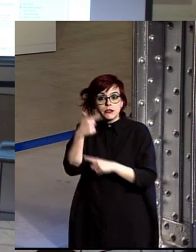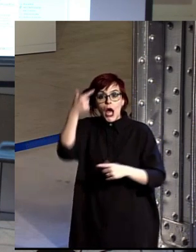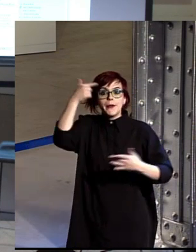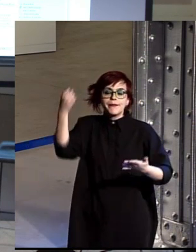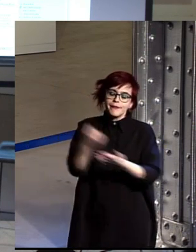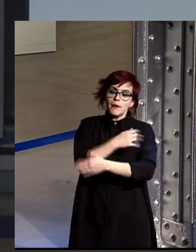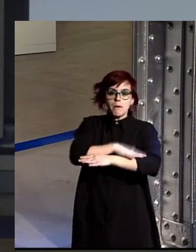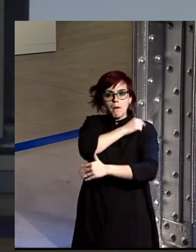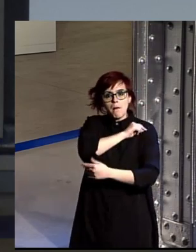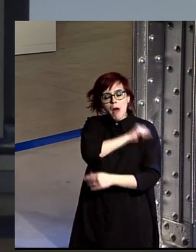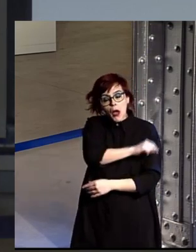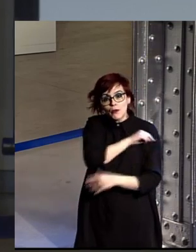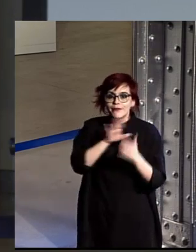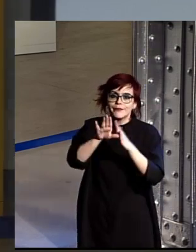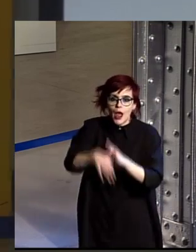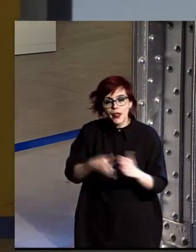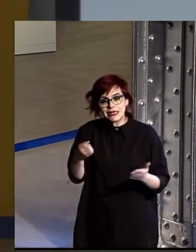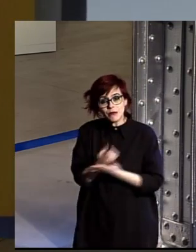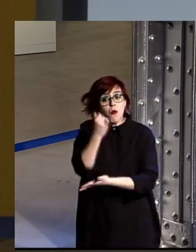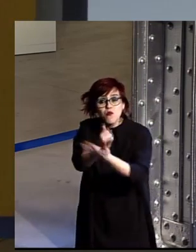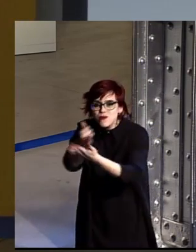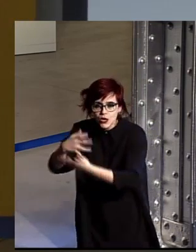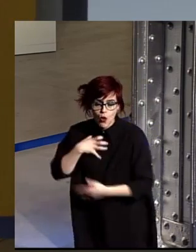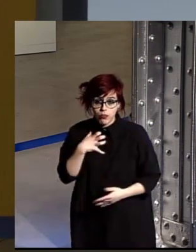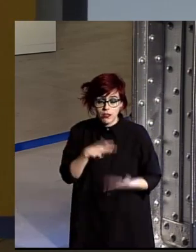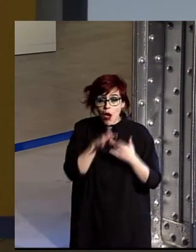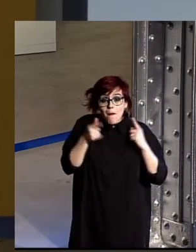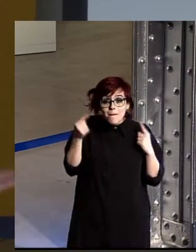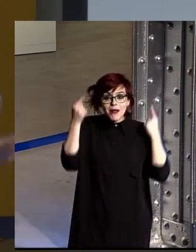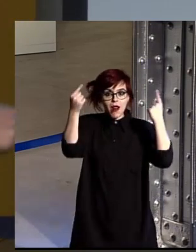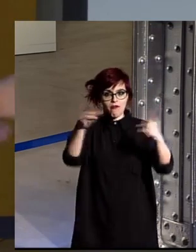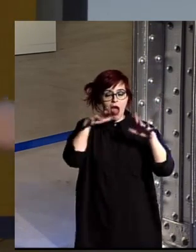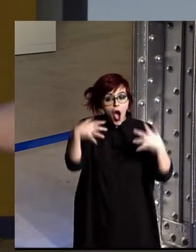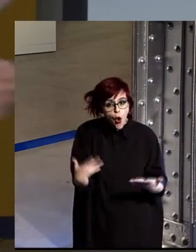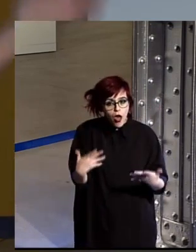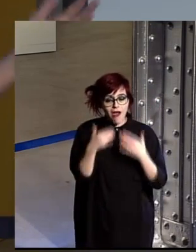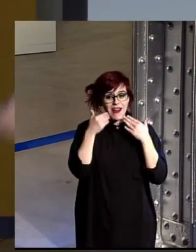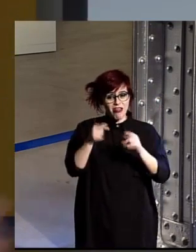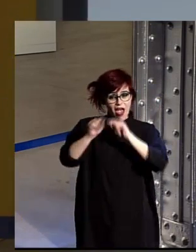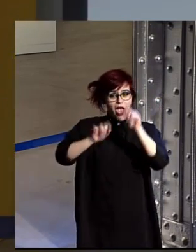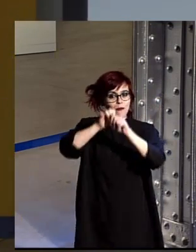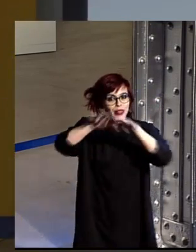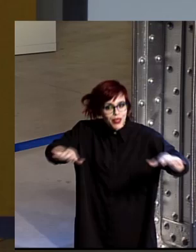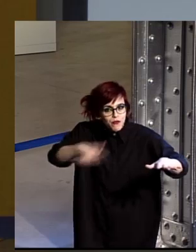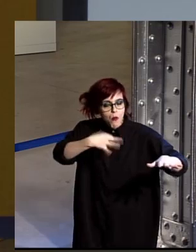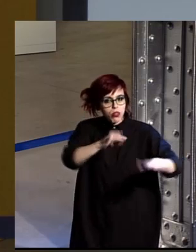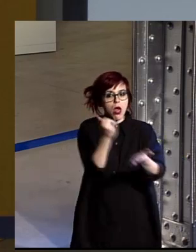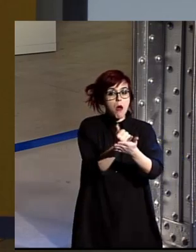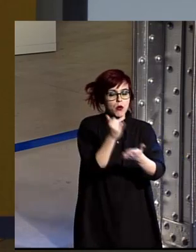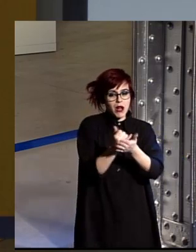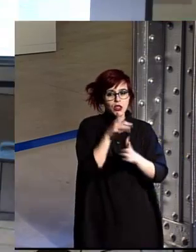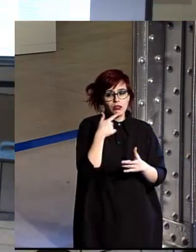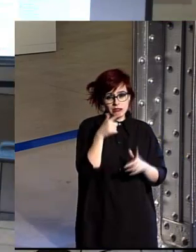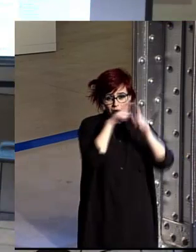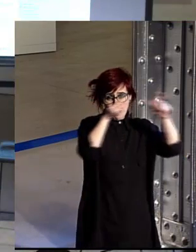un experimento en el que, suena muy frío, pero un sitio donde podíamos experimentar y probar si esas vacunas funcionaban. Dos grandísimas farmacéuticas apoyaron cada